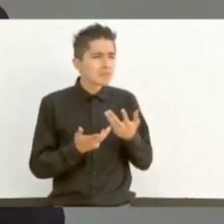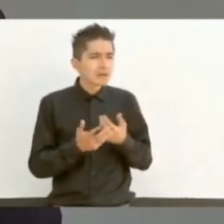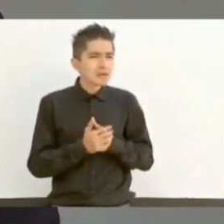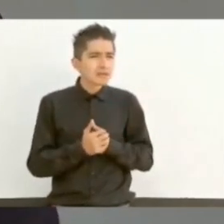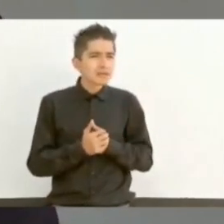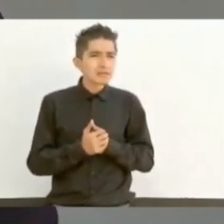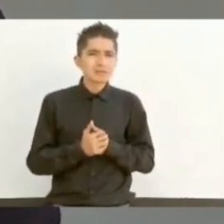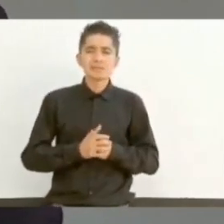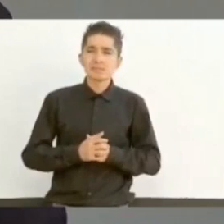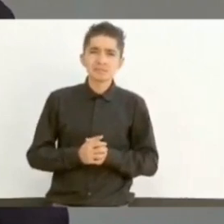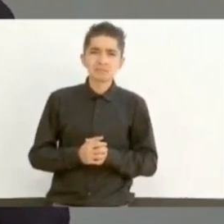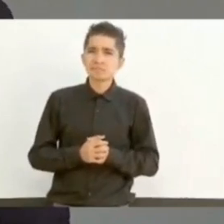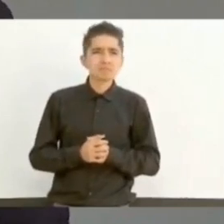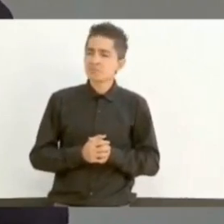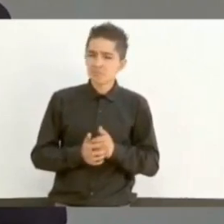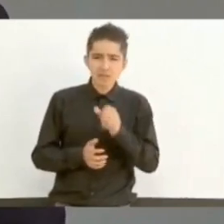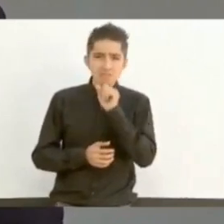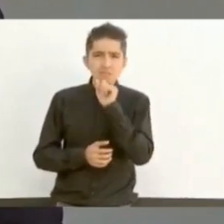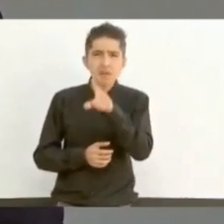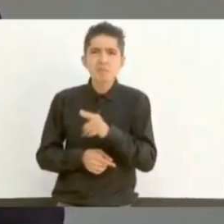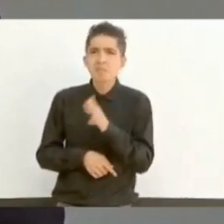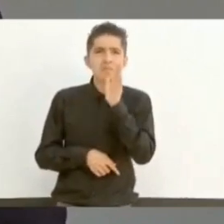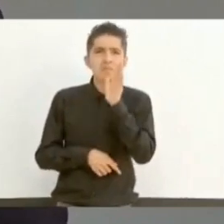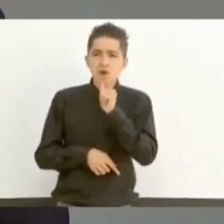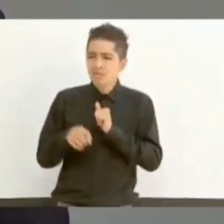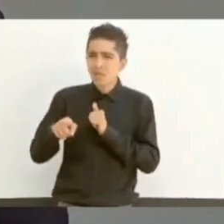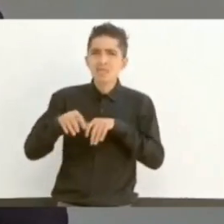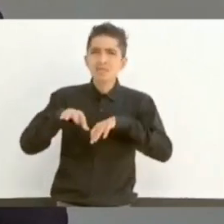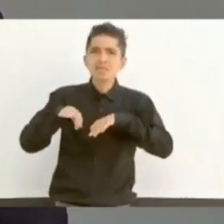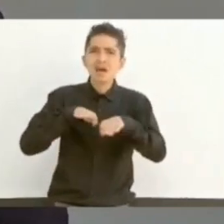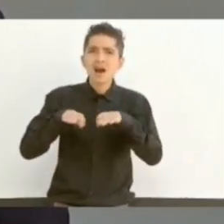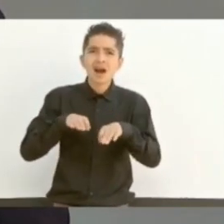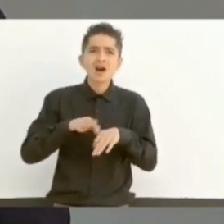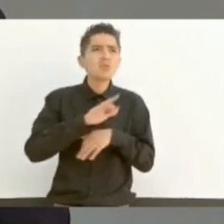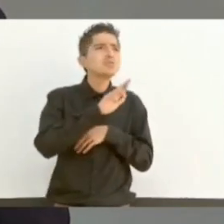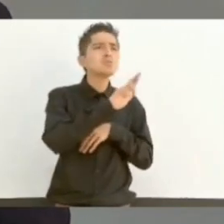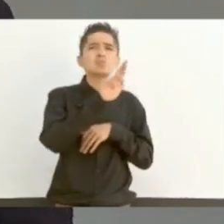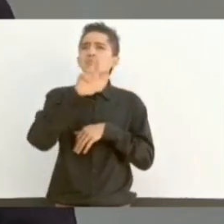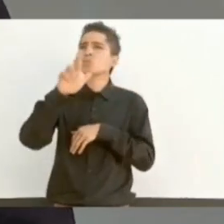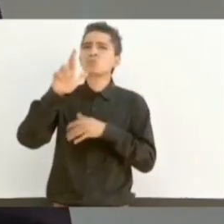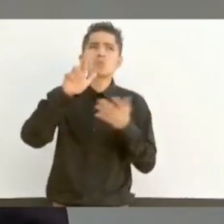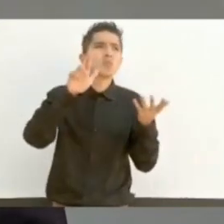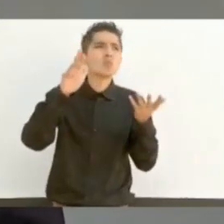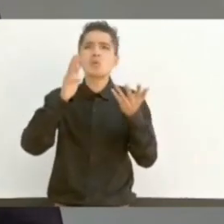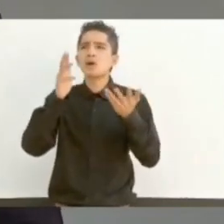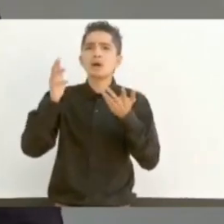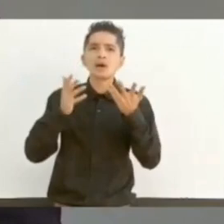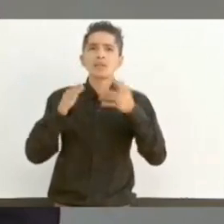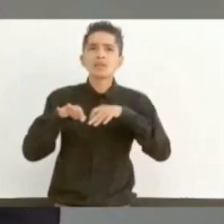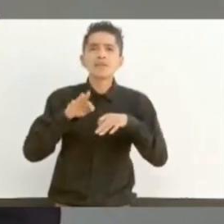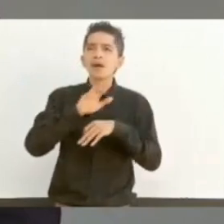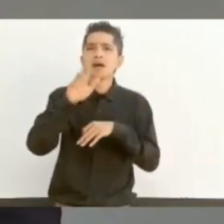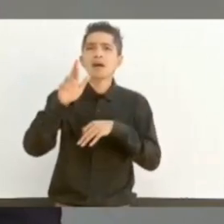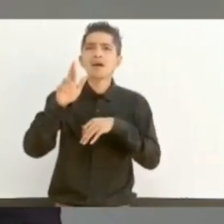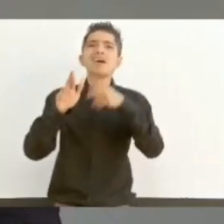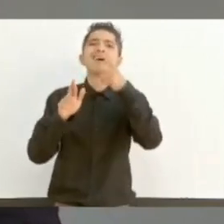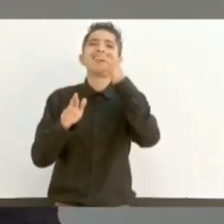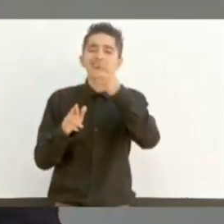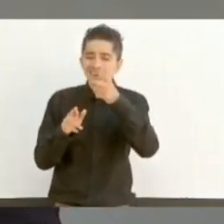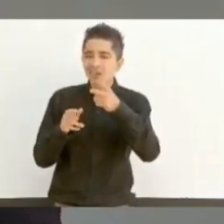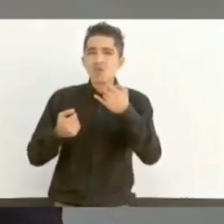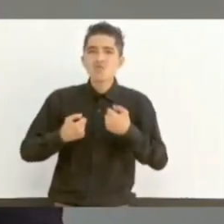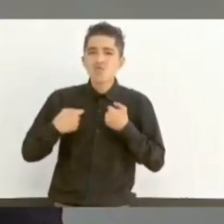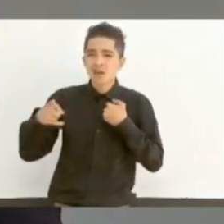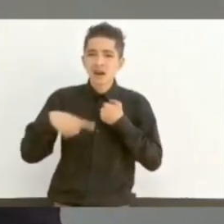y no tenían tampoco posibilidad de trabajo, y por eso muchos tomaron el camino de las